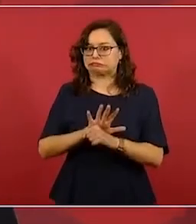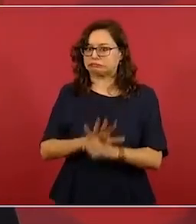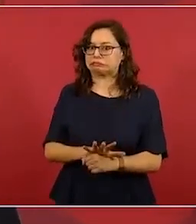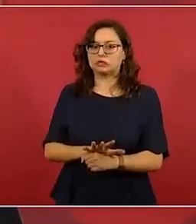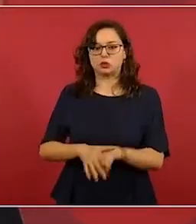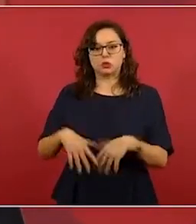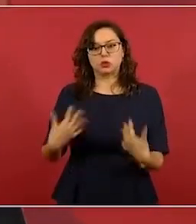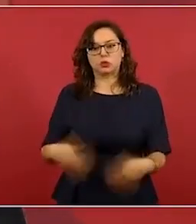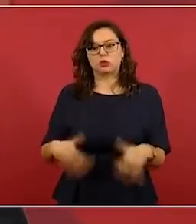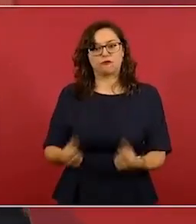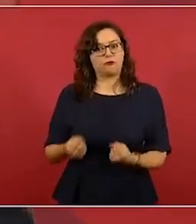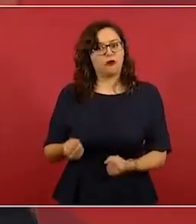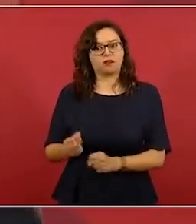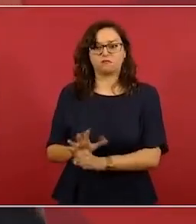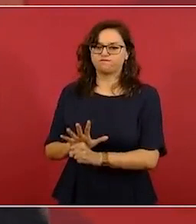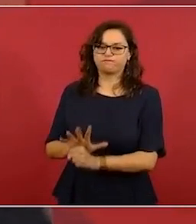presiones.